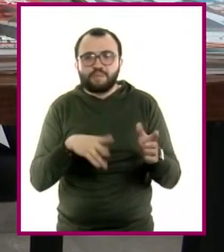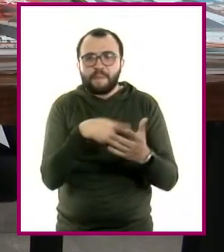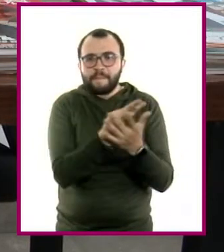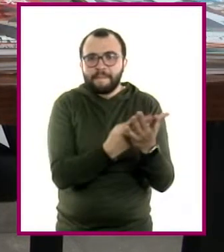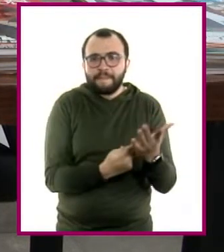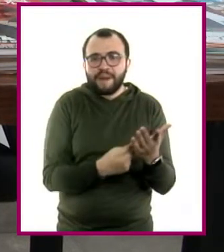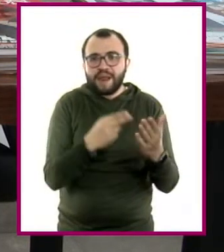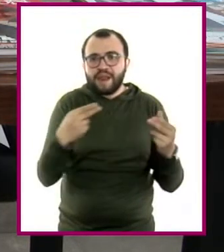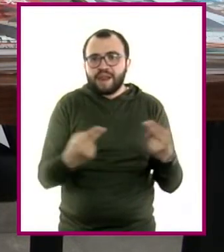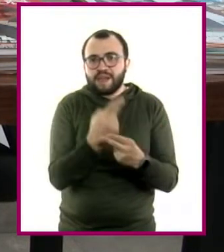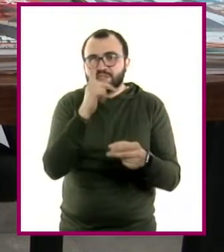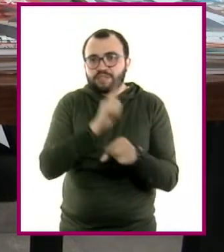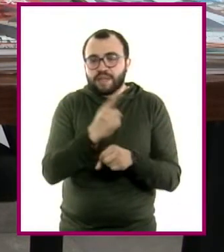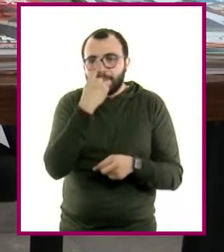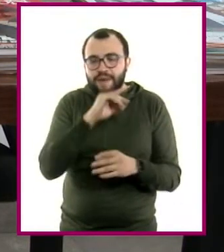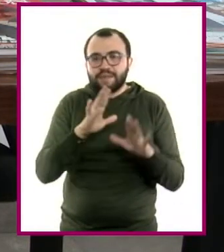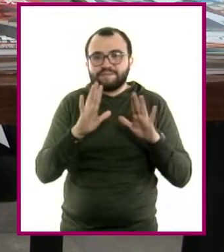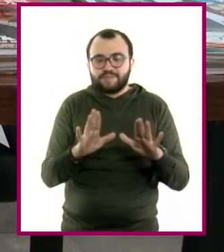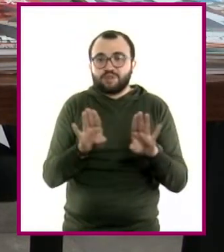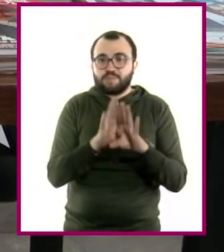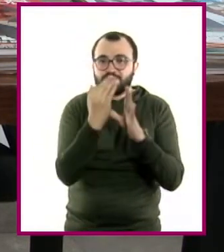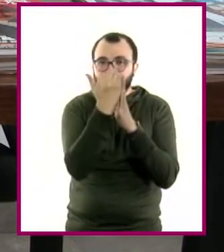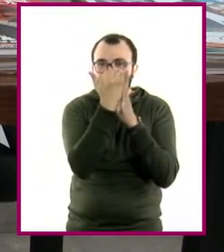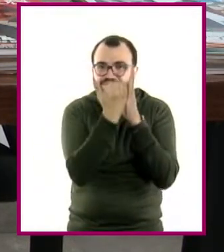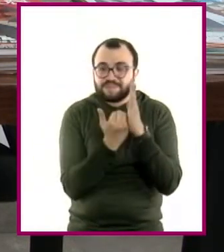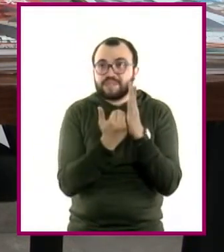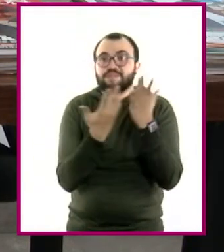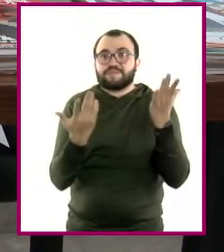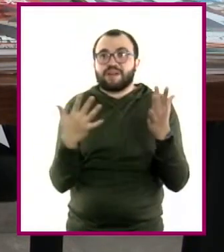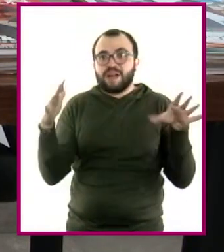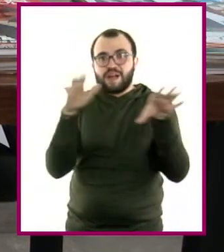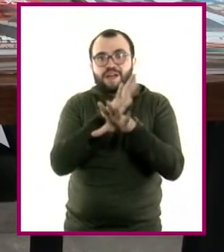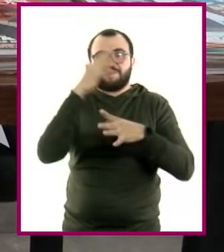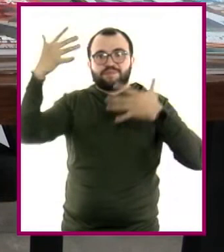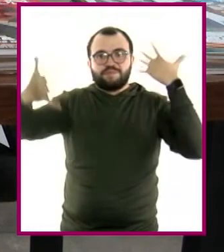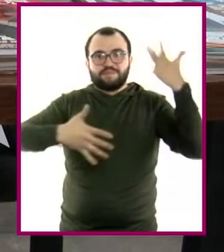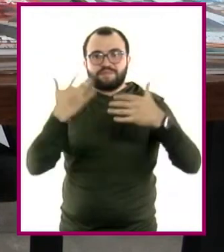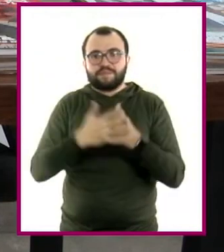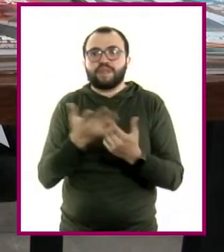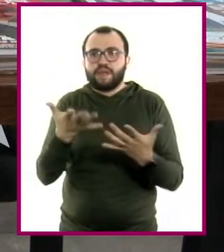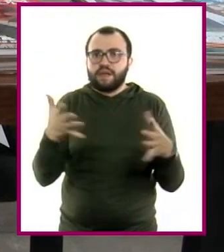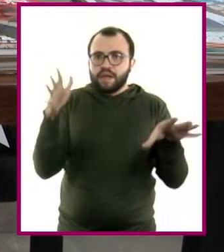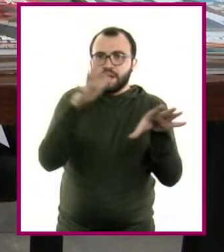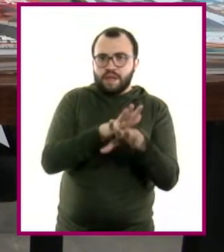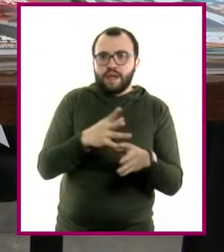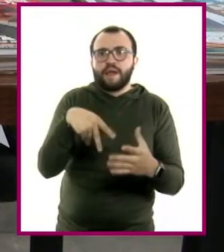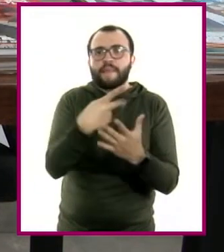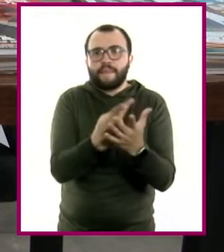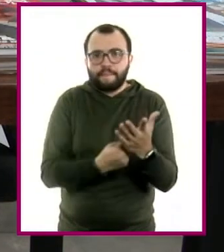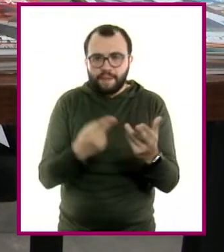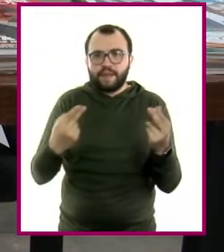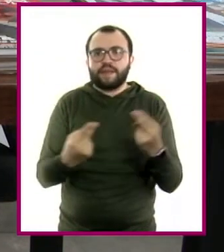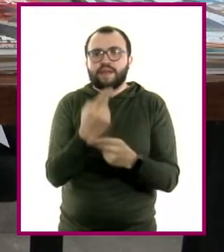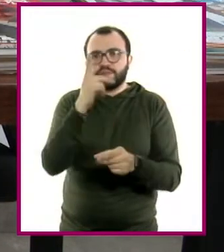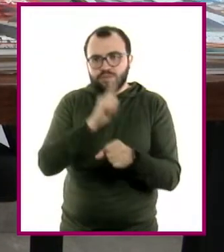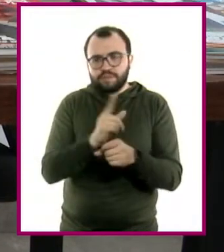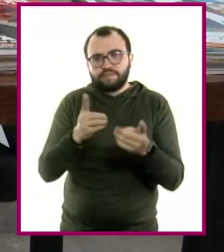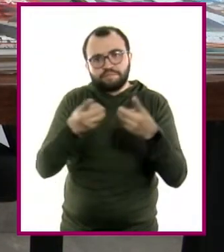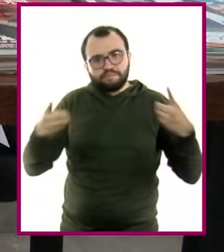para adaptarse y reducir su vulnerabilidad al cambio climático, y los han integrado en su Planificación Nacional de